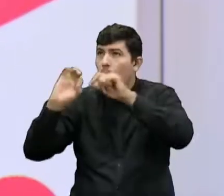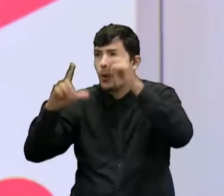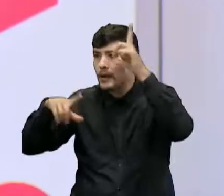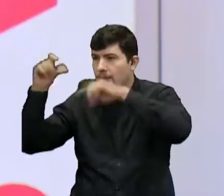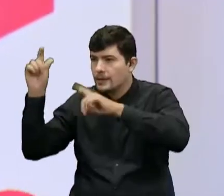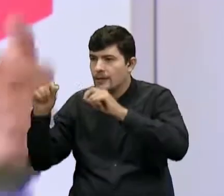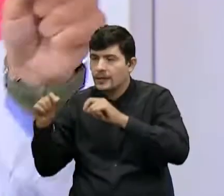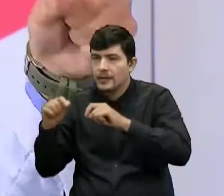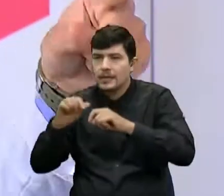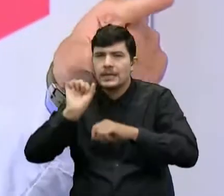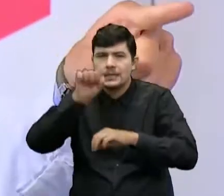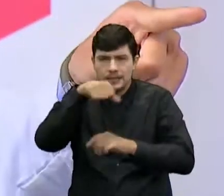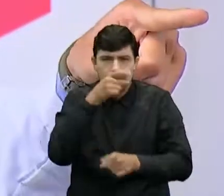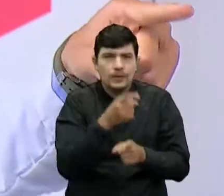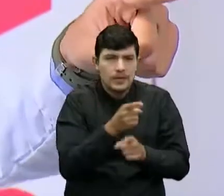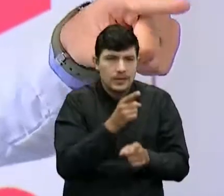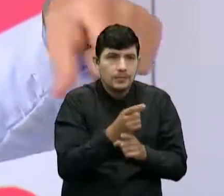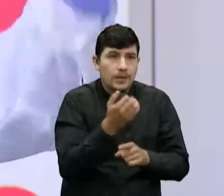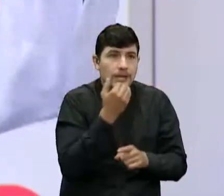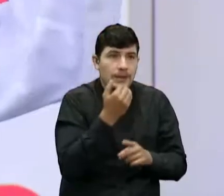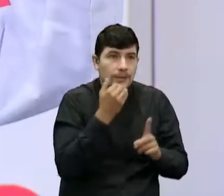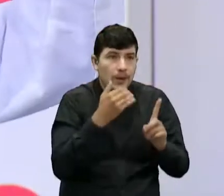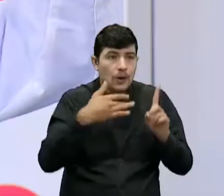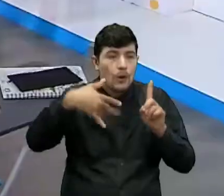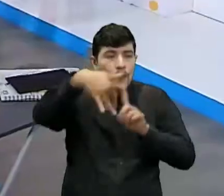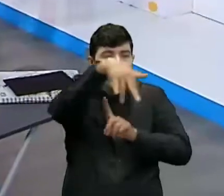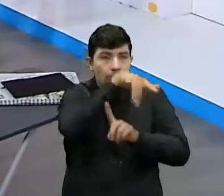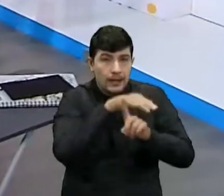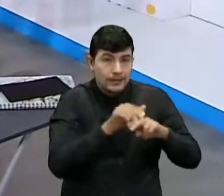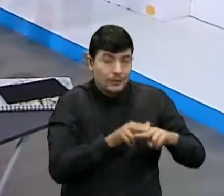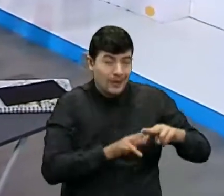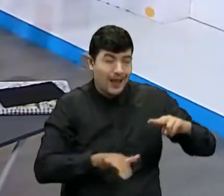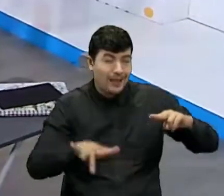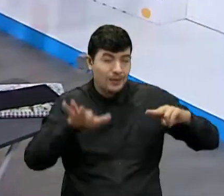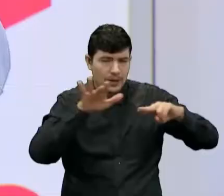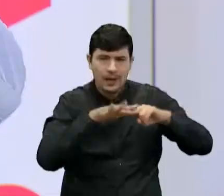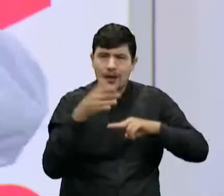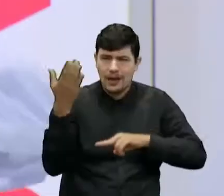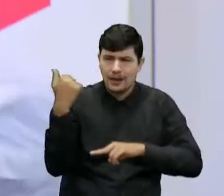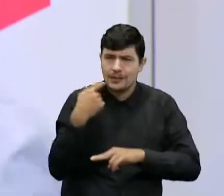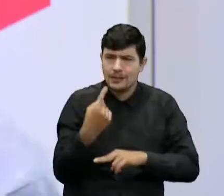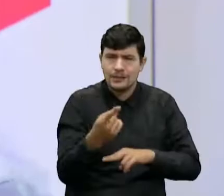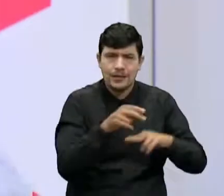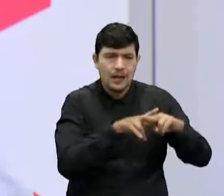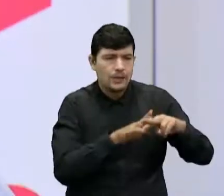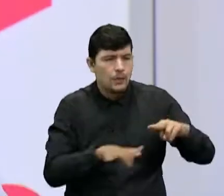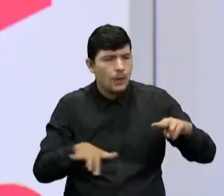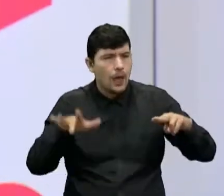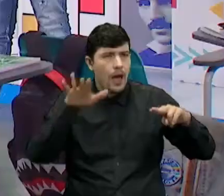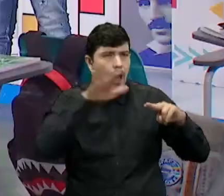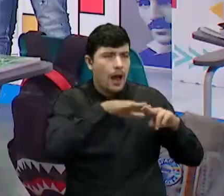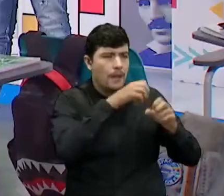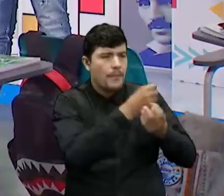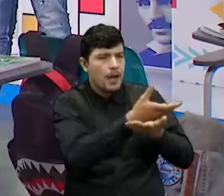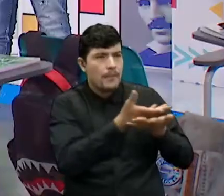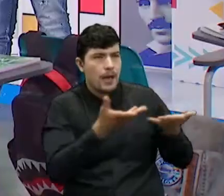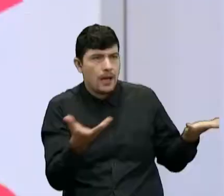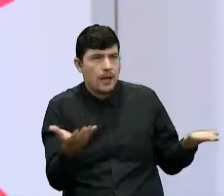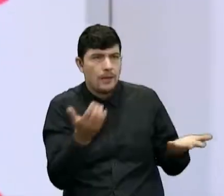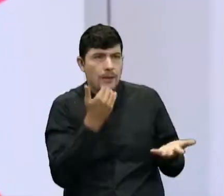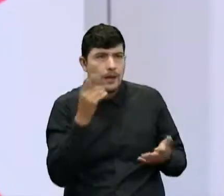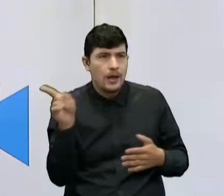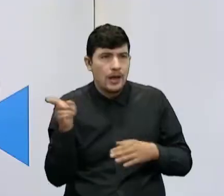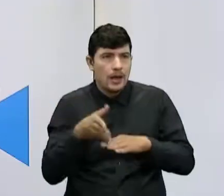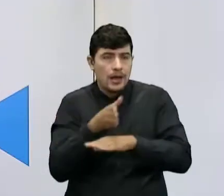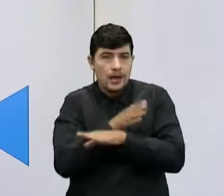decir que sí Si lo hablamos de un ambiente natural ¿Sí? ¿Cierto? Uy, ahorita hablábamos de natural y artificial ¿Qué En presente,